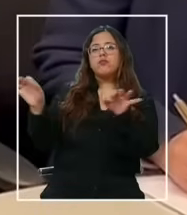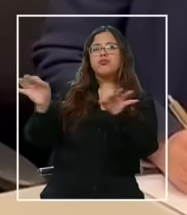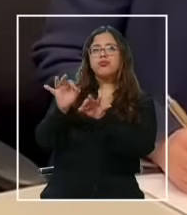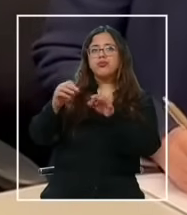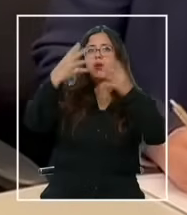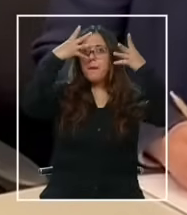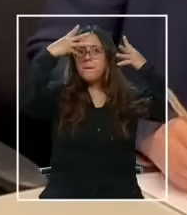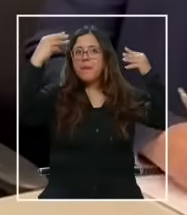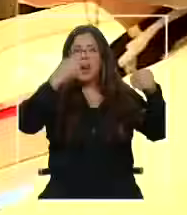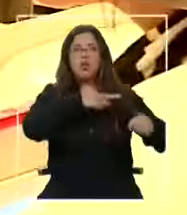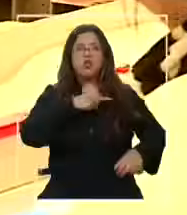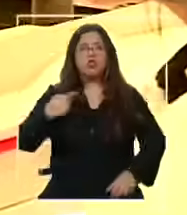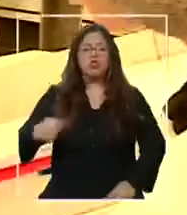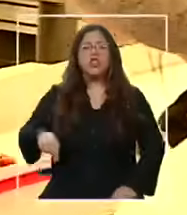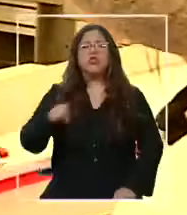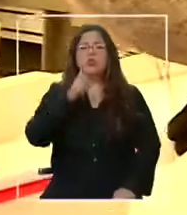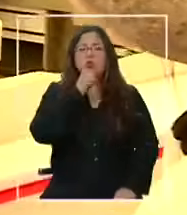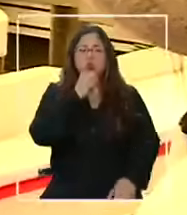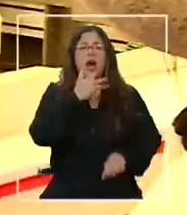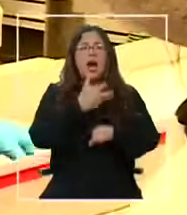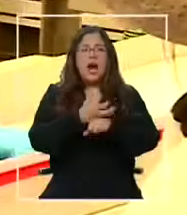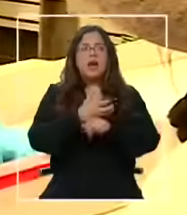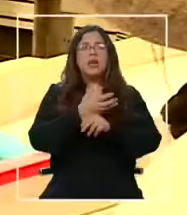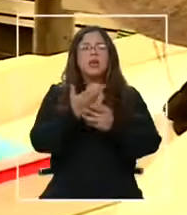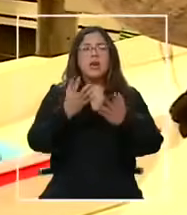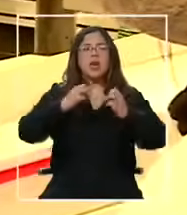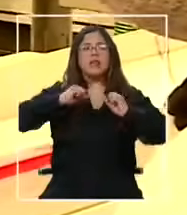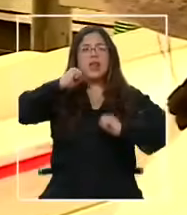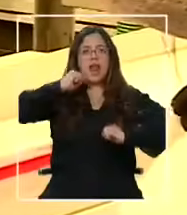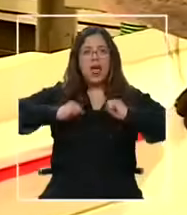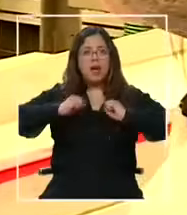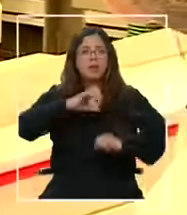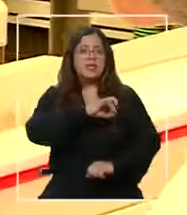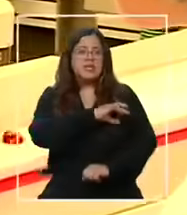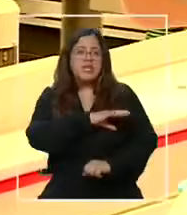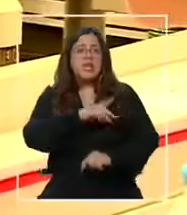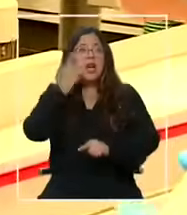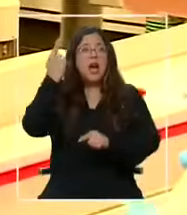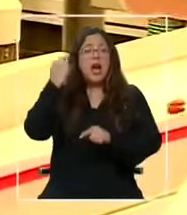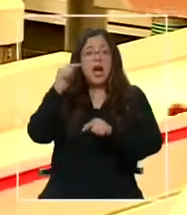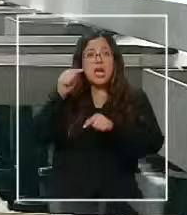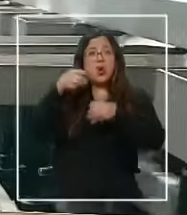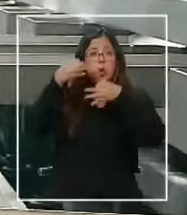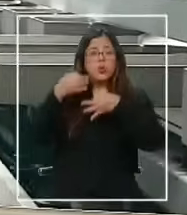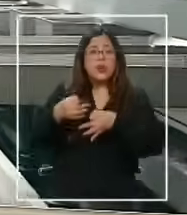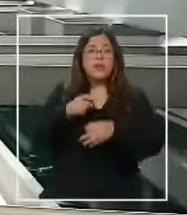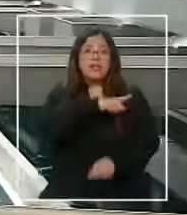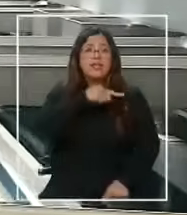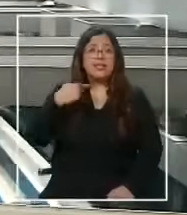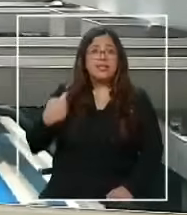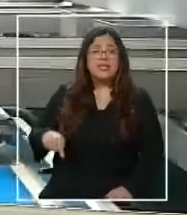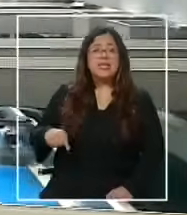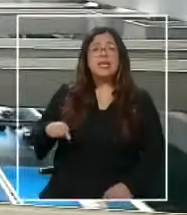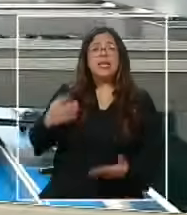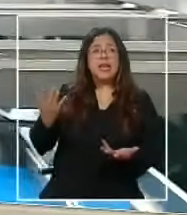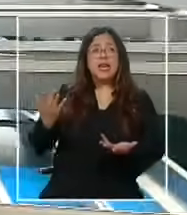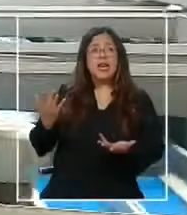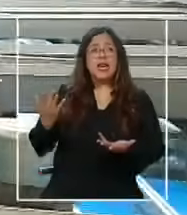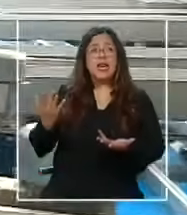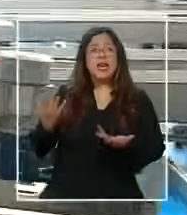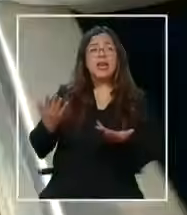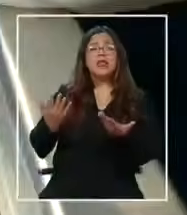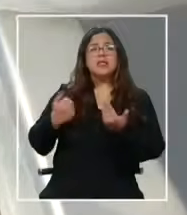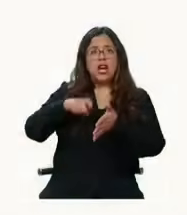embajador chino que generaron inquietud entre los empresarios chilenos una luz amarilla ya que justamente china es nuestro principal